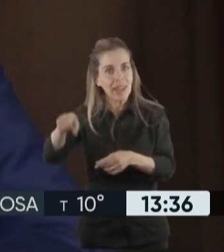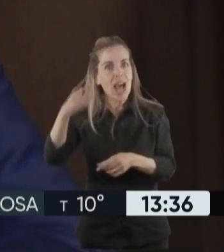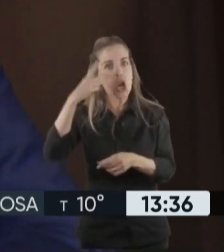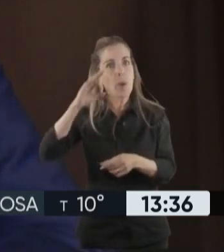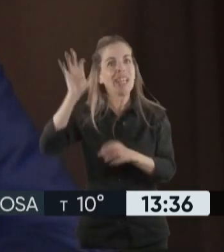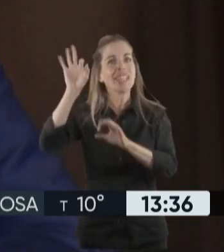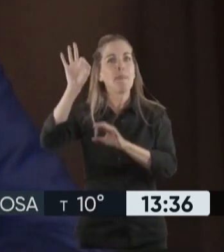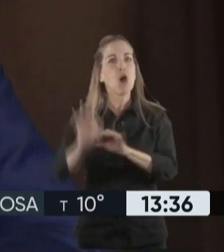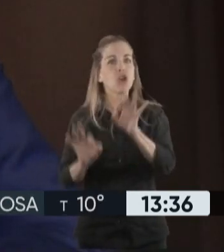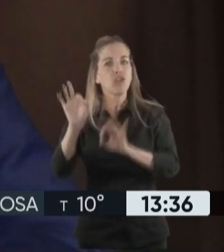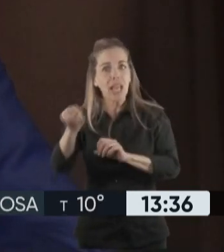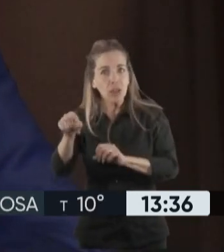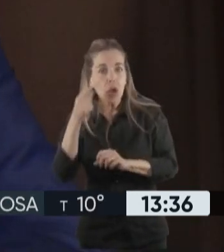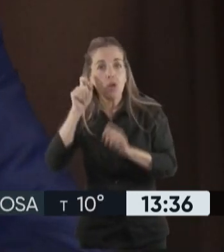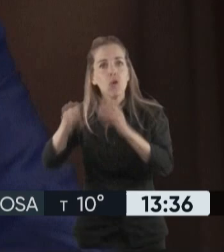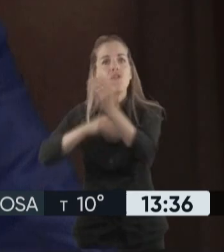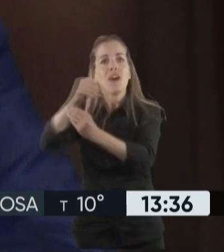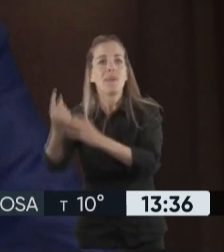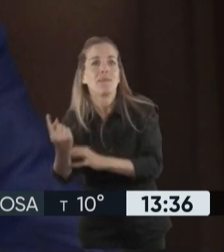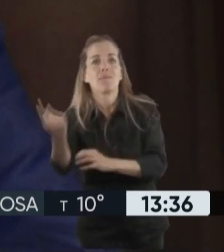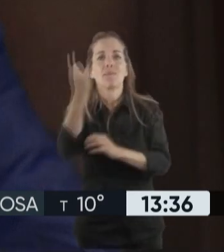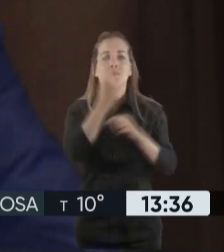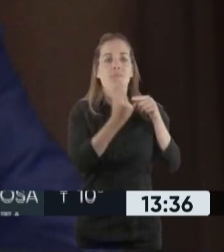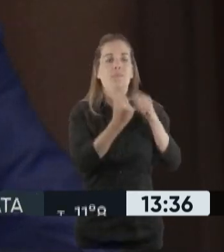de estudiantes universitarios en su familia.